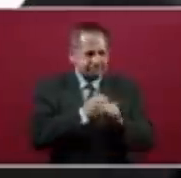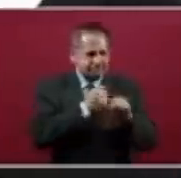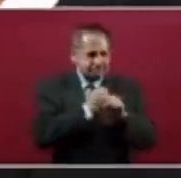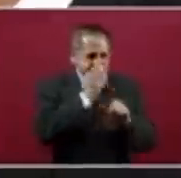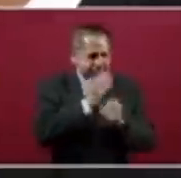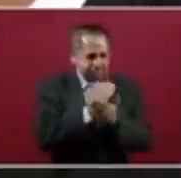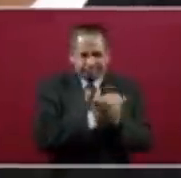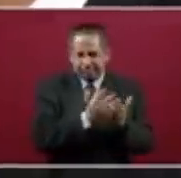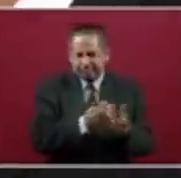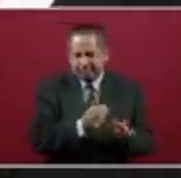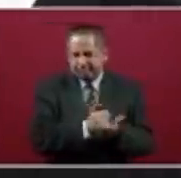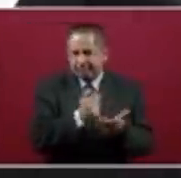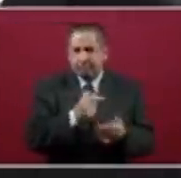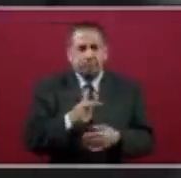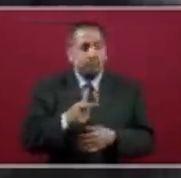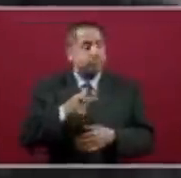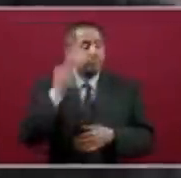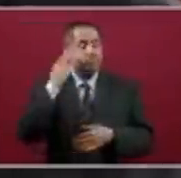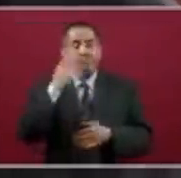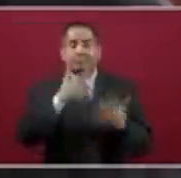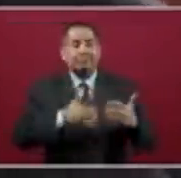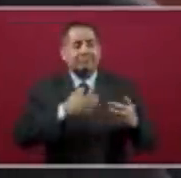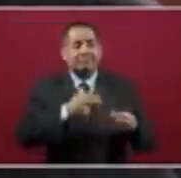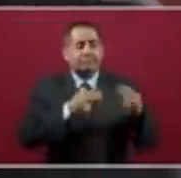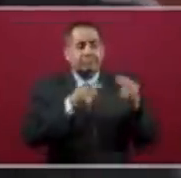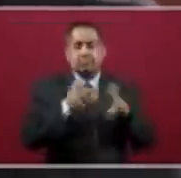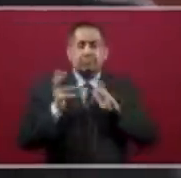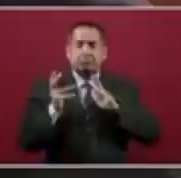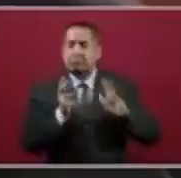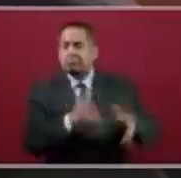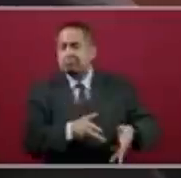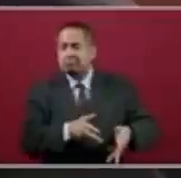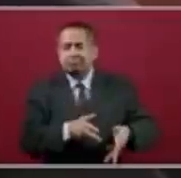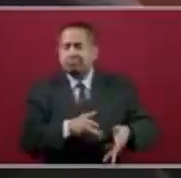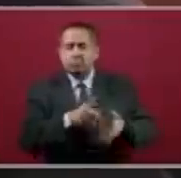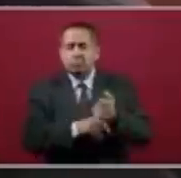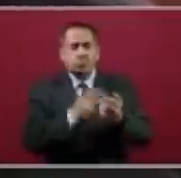estaba en desuso, abandonada,